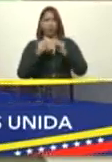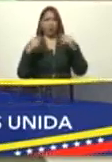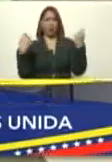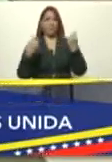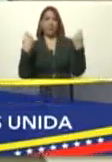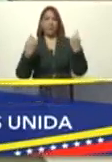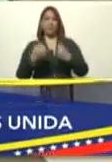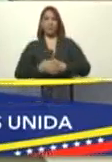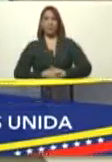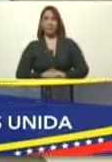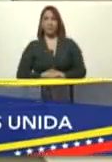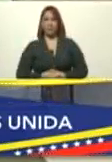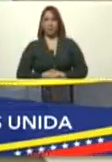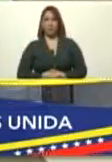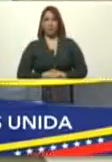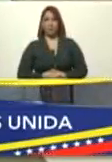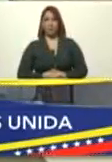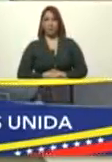campaña,